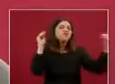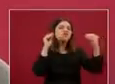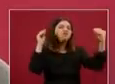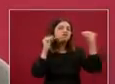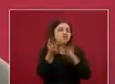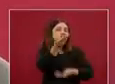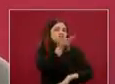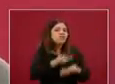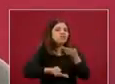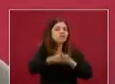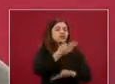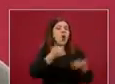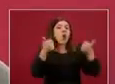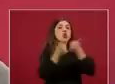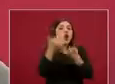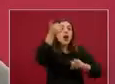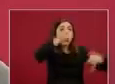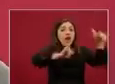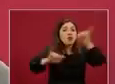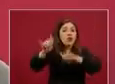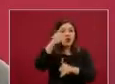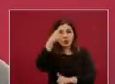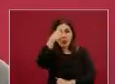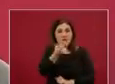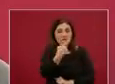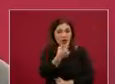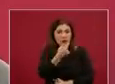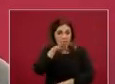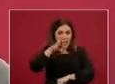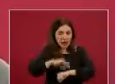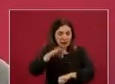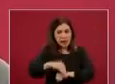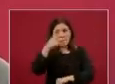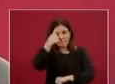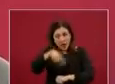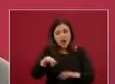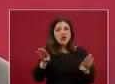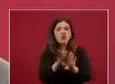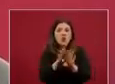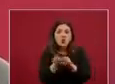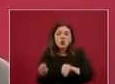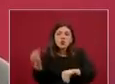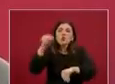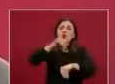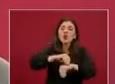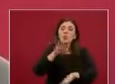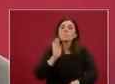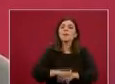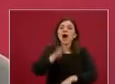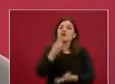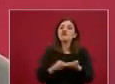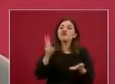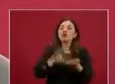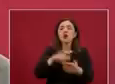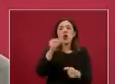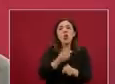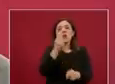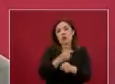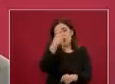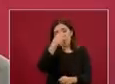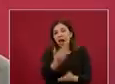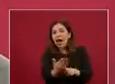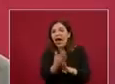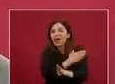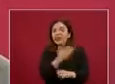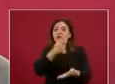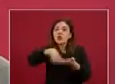bilaterales directas con los laboratorios farmacéuticos para suplementar la oportunidad de tener